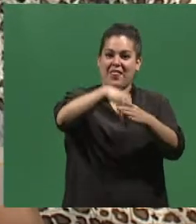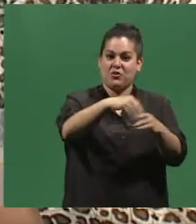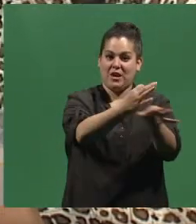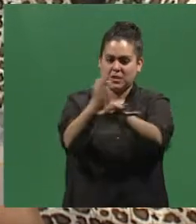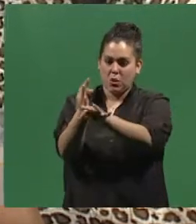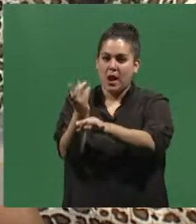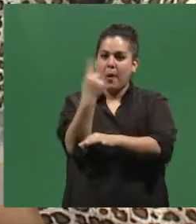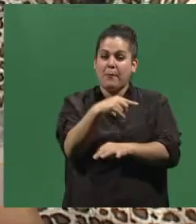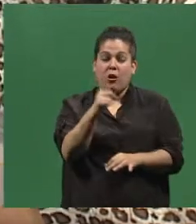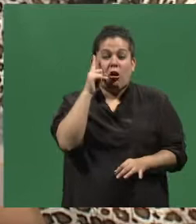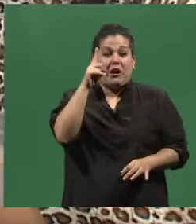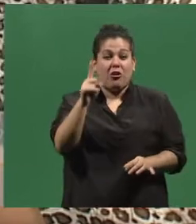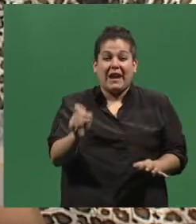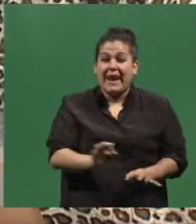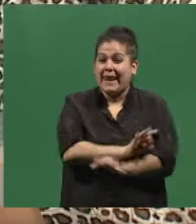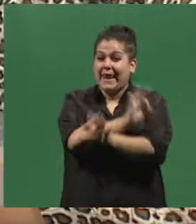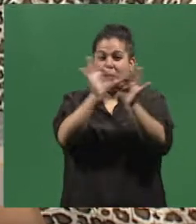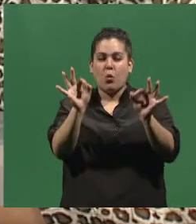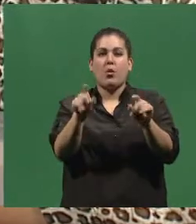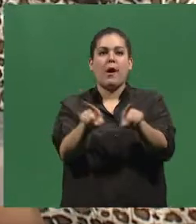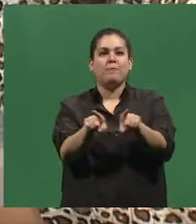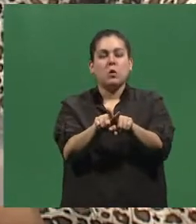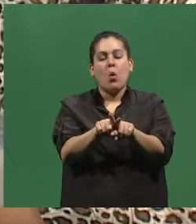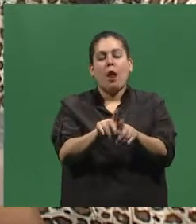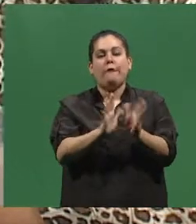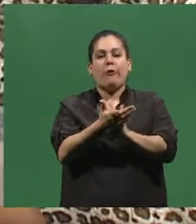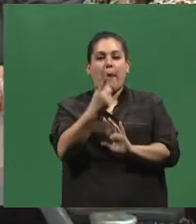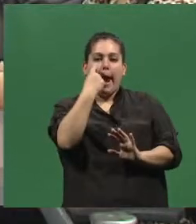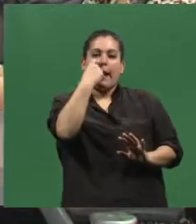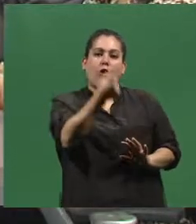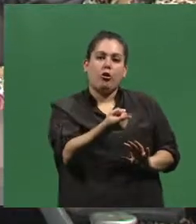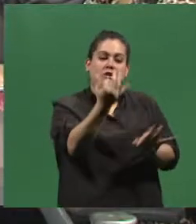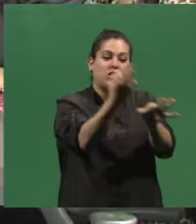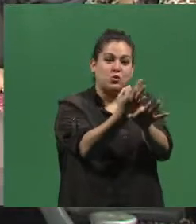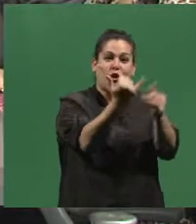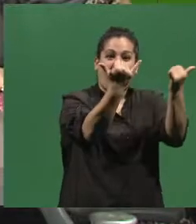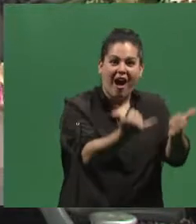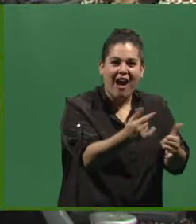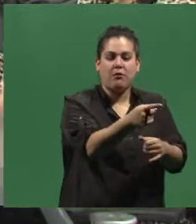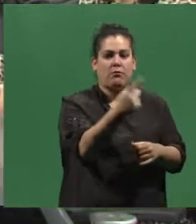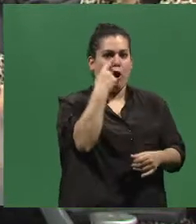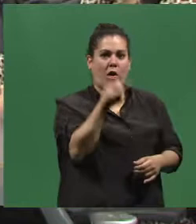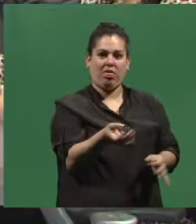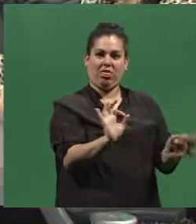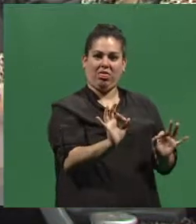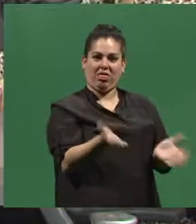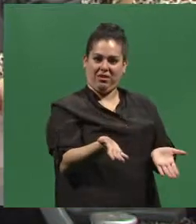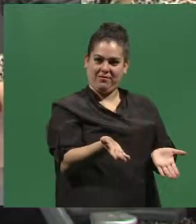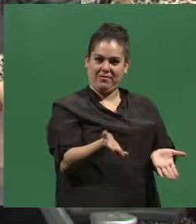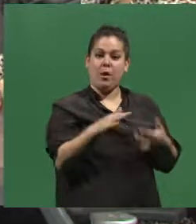instituciones, pero creo que ninguna de ellas reconoce a la institución que sí lo hace. Y en este